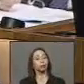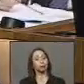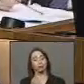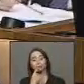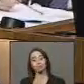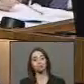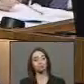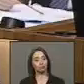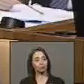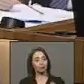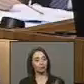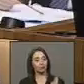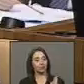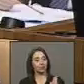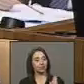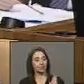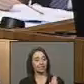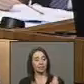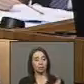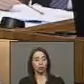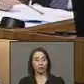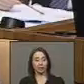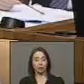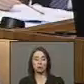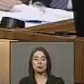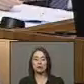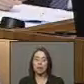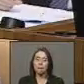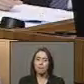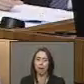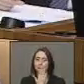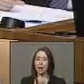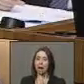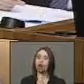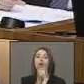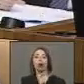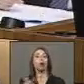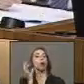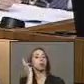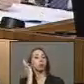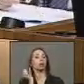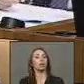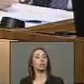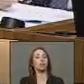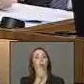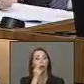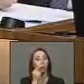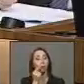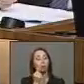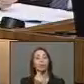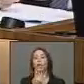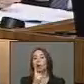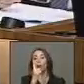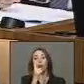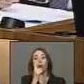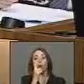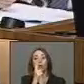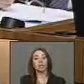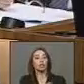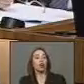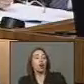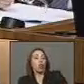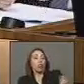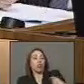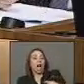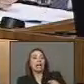asumiendo la necesidad de perfeccionar este importante seguro que para muchas trabajadoras y muchos trabajadores es la única tabla de